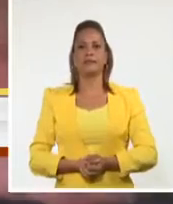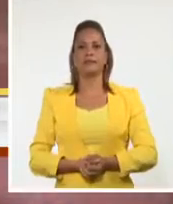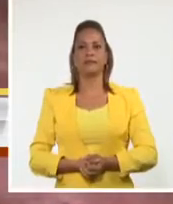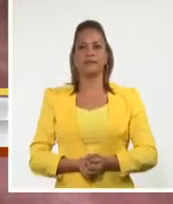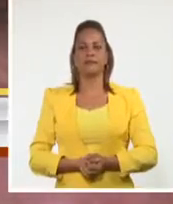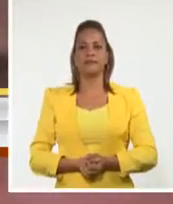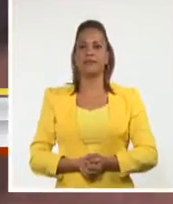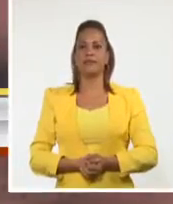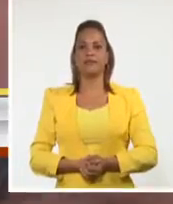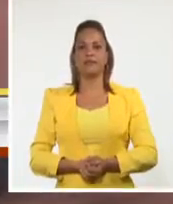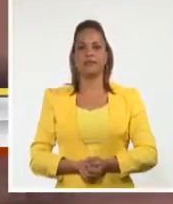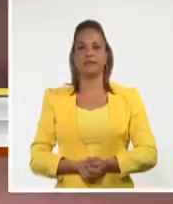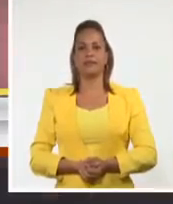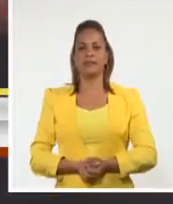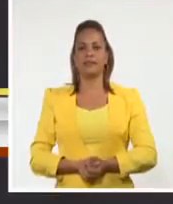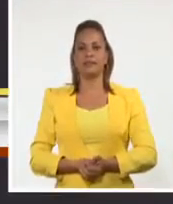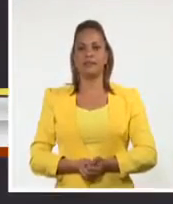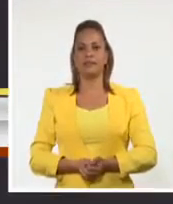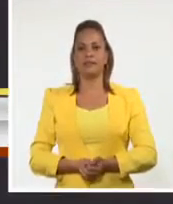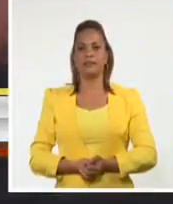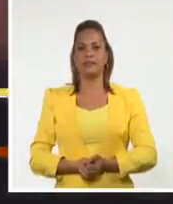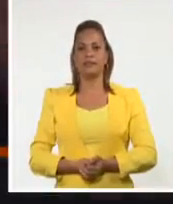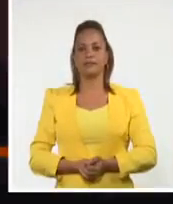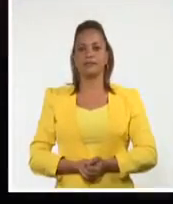la vida.